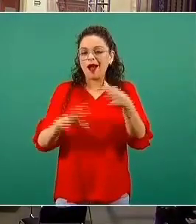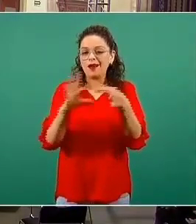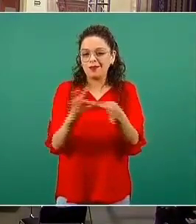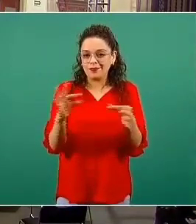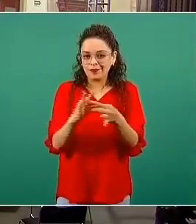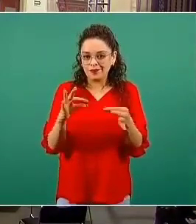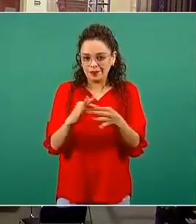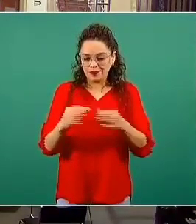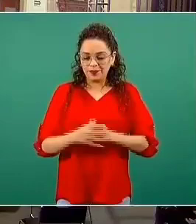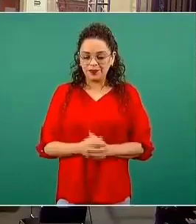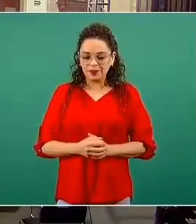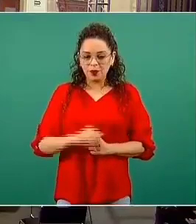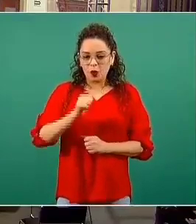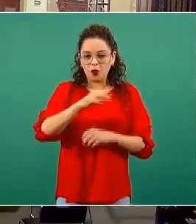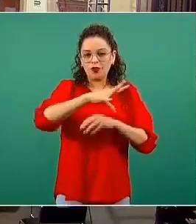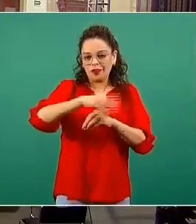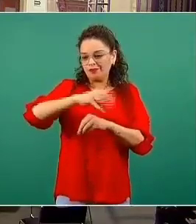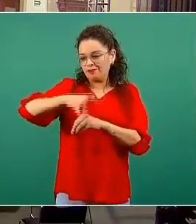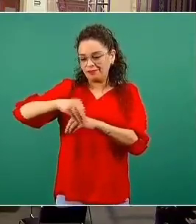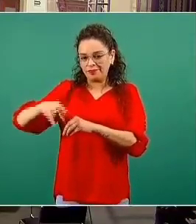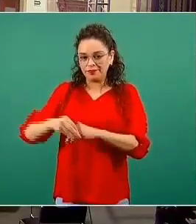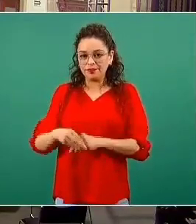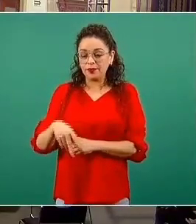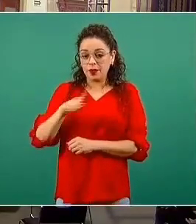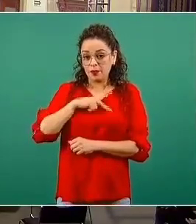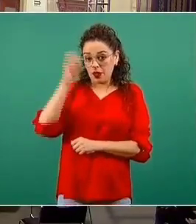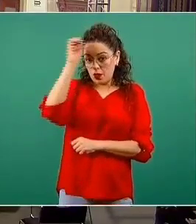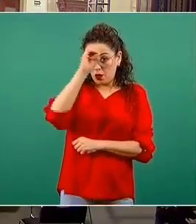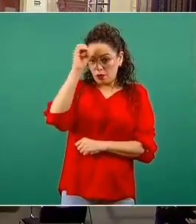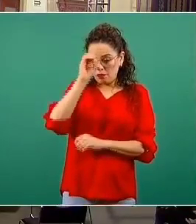Yo pienso que, en primer lugar,